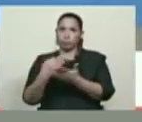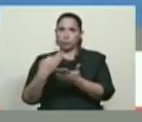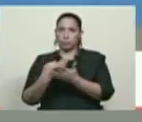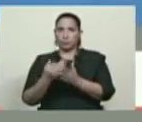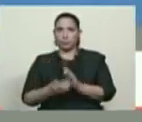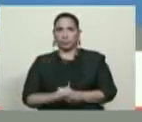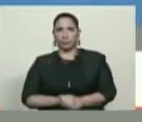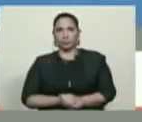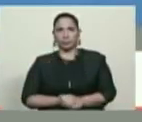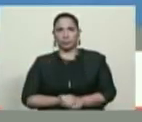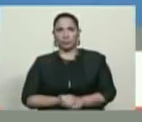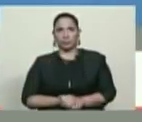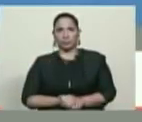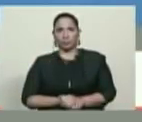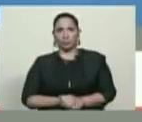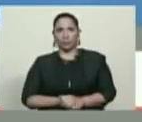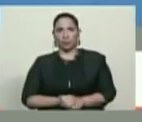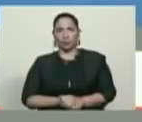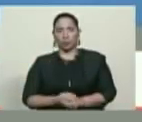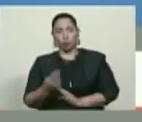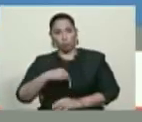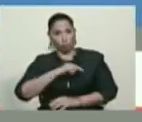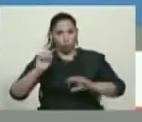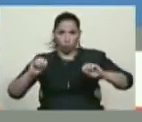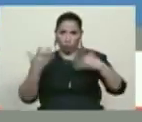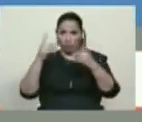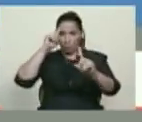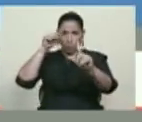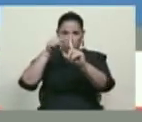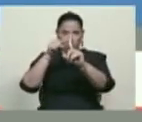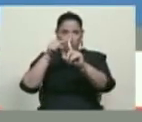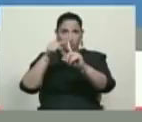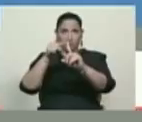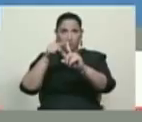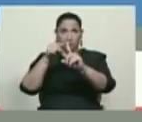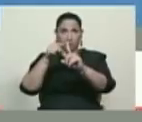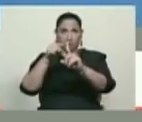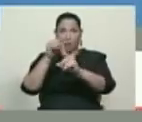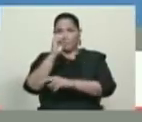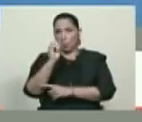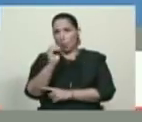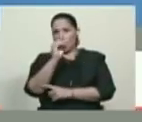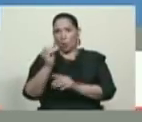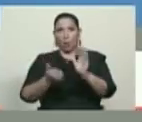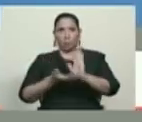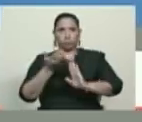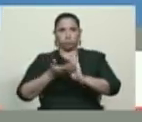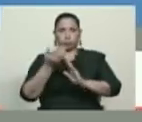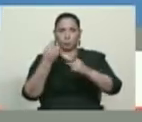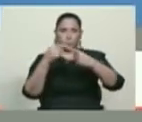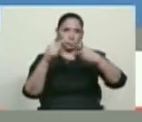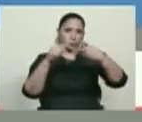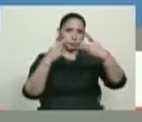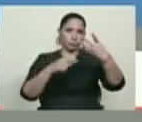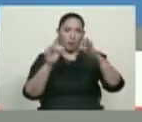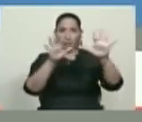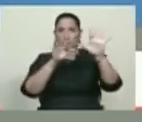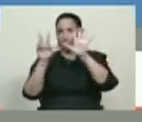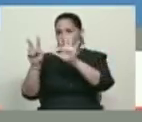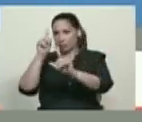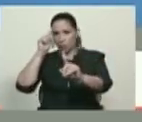unipolarismo por instalarse, si logramos cumplir en un porcentaje importante cada uno de esos 17